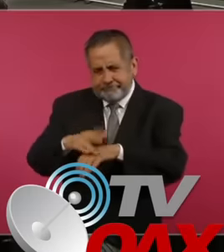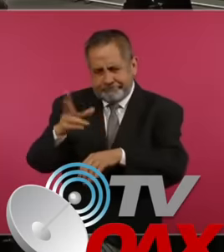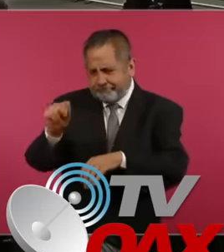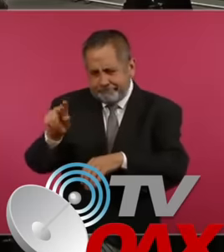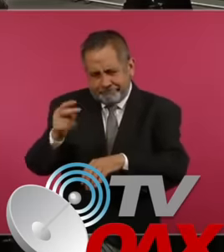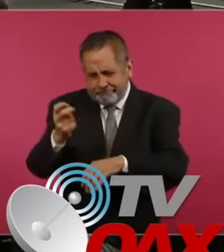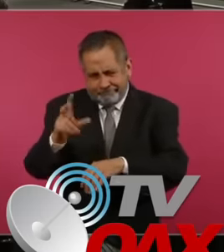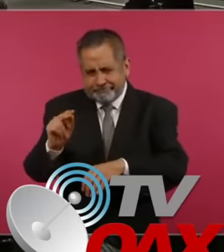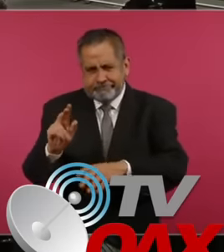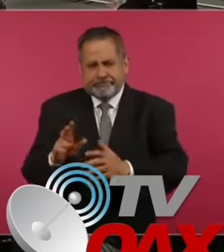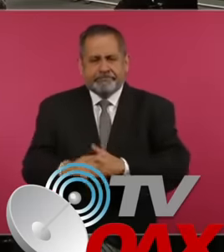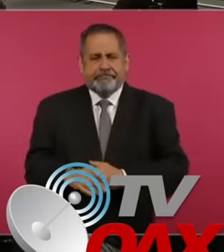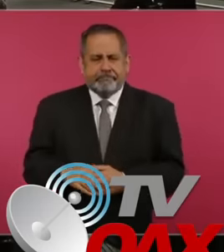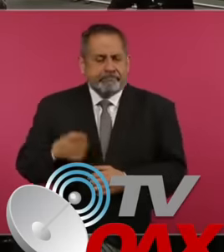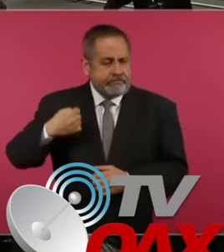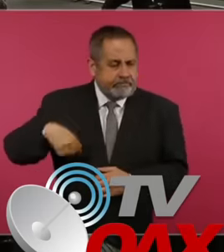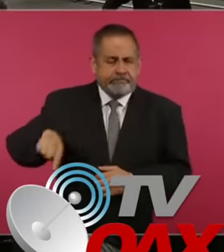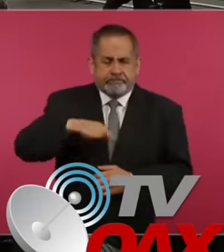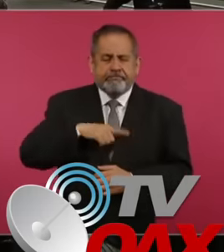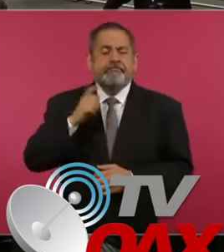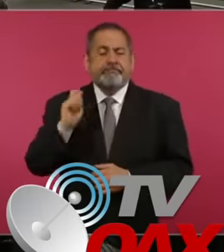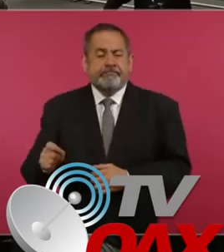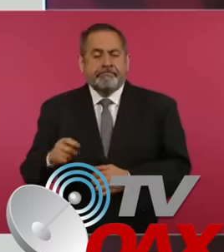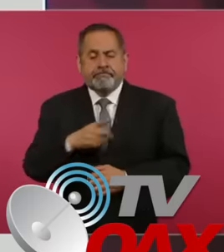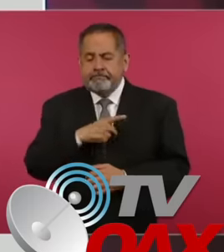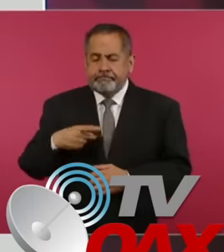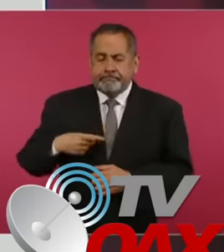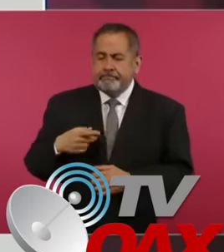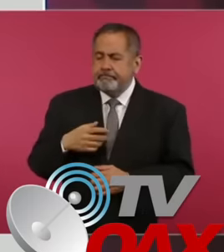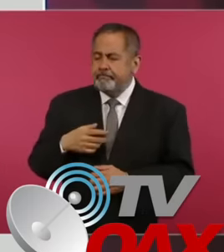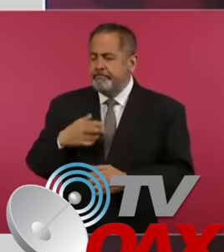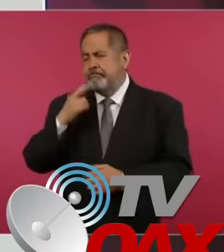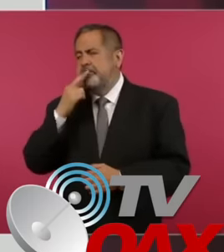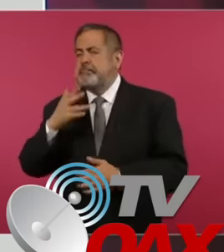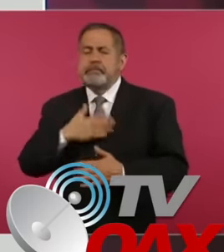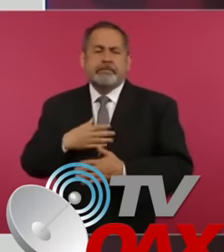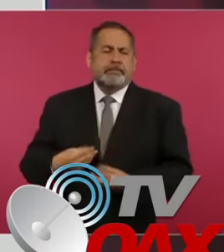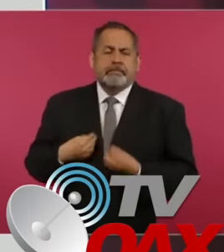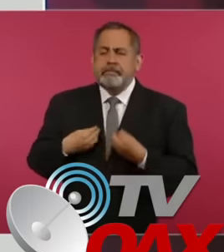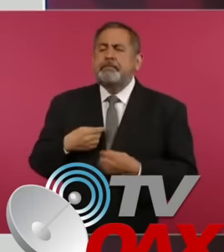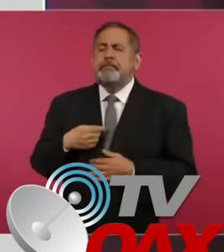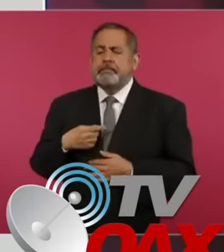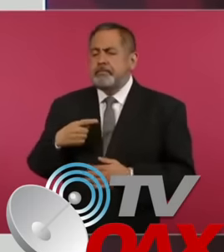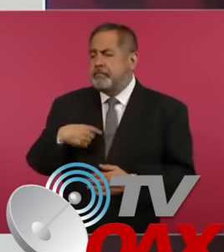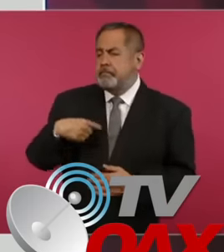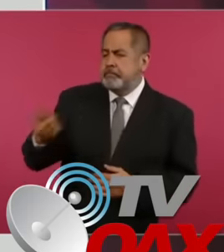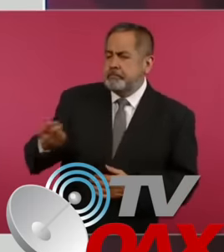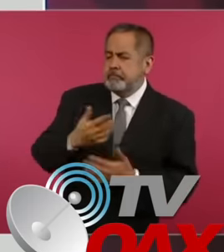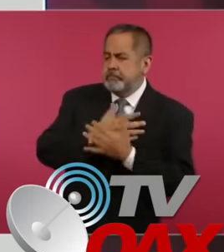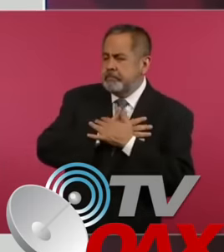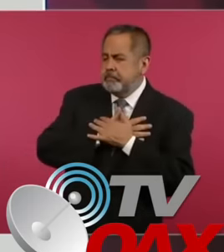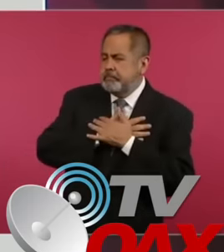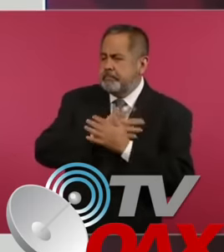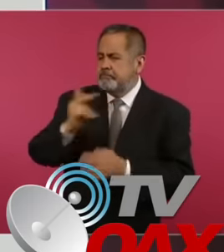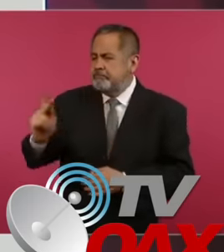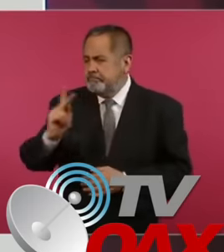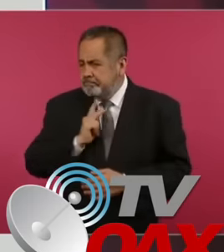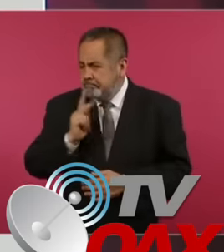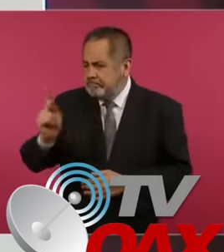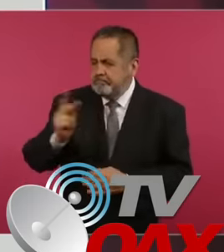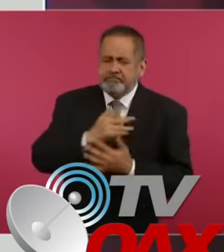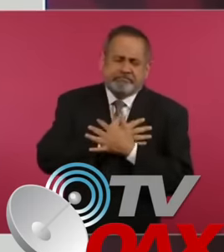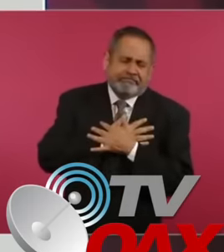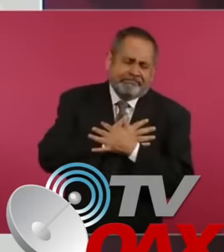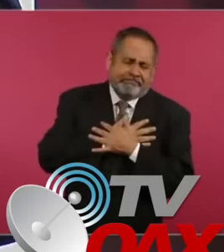Hay que practicar en la vida el amor al prójimo y entender que